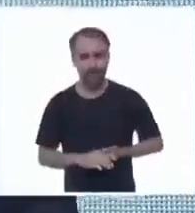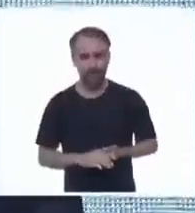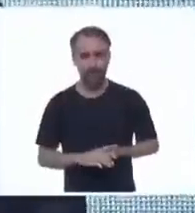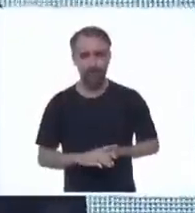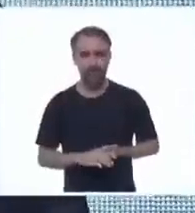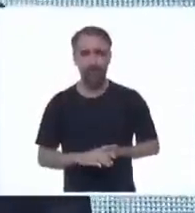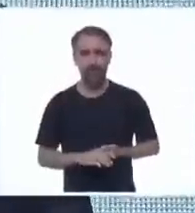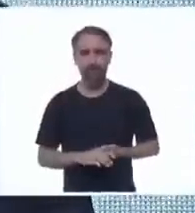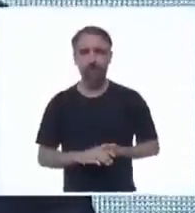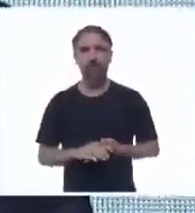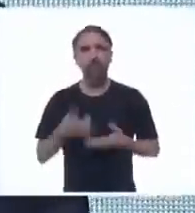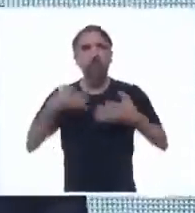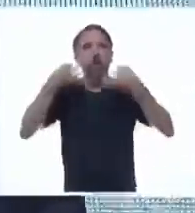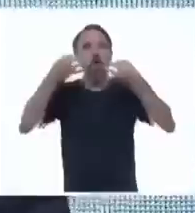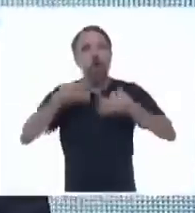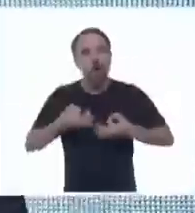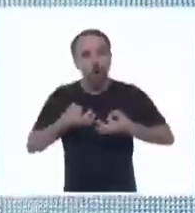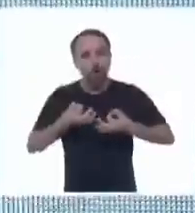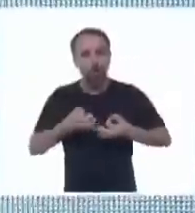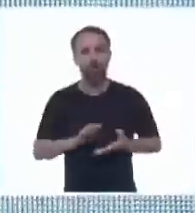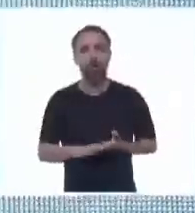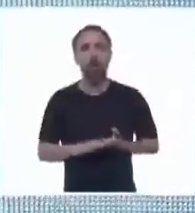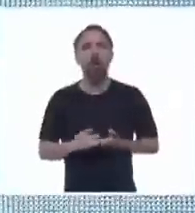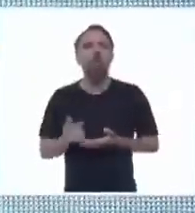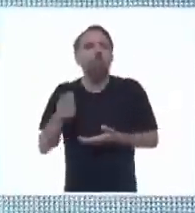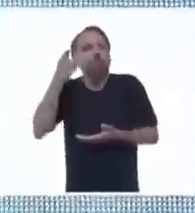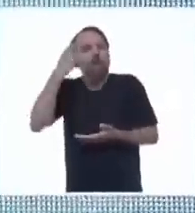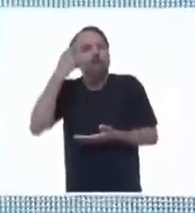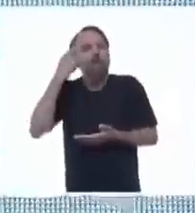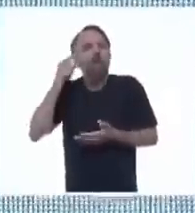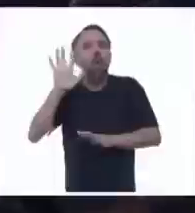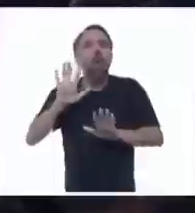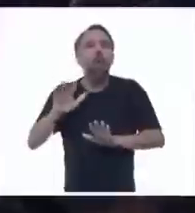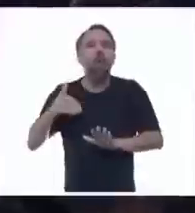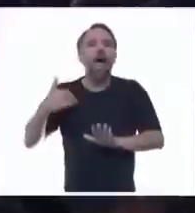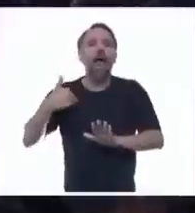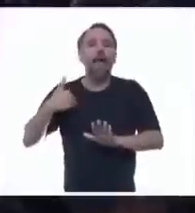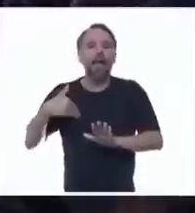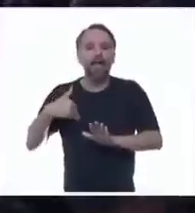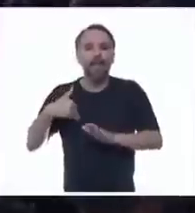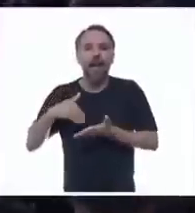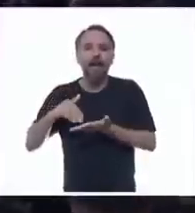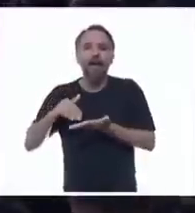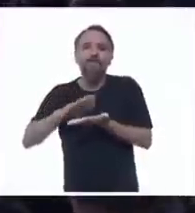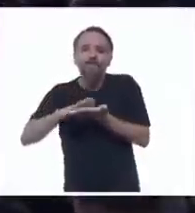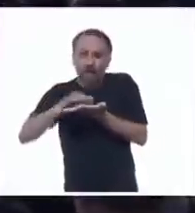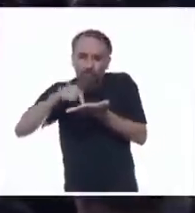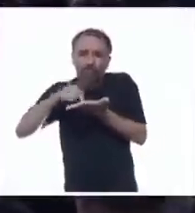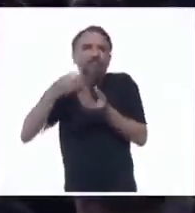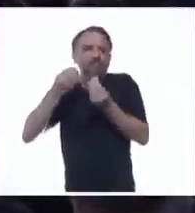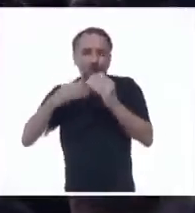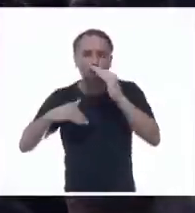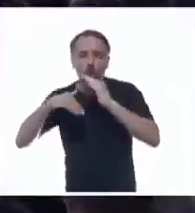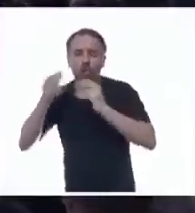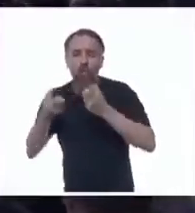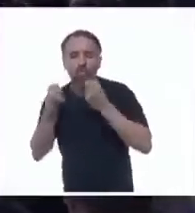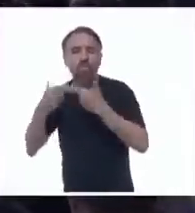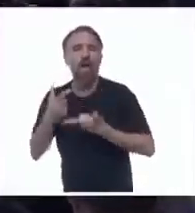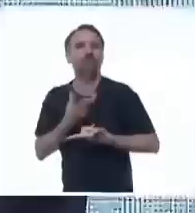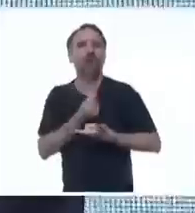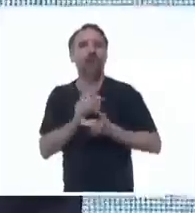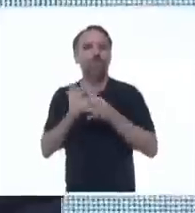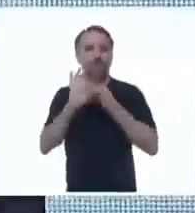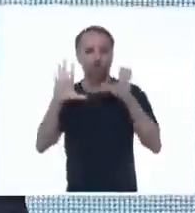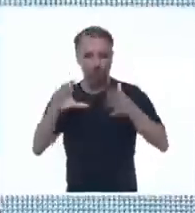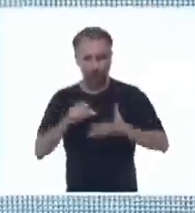con orden, una Argentina sobre la base de construcción de valores democráticos,